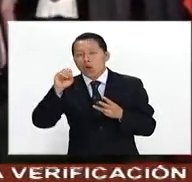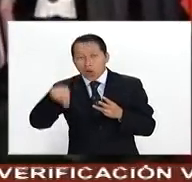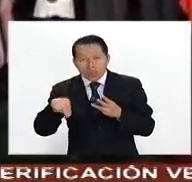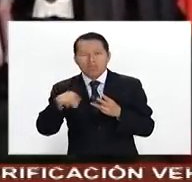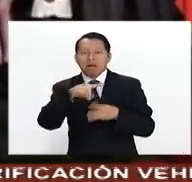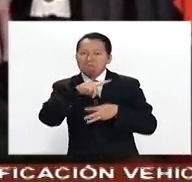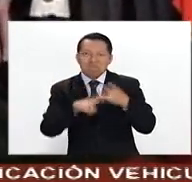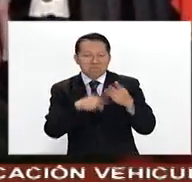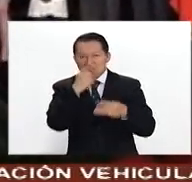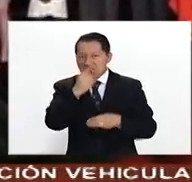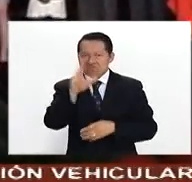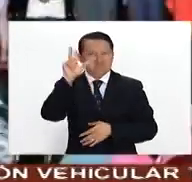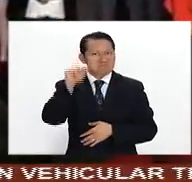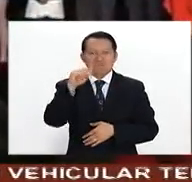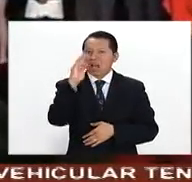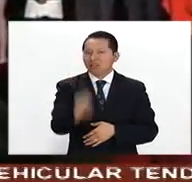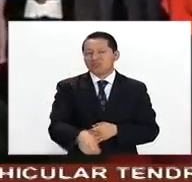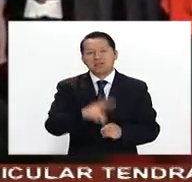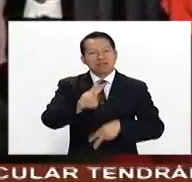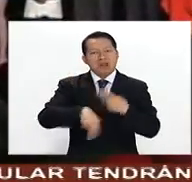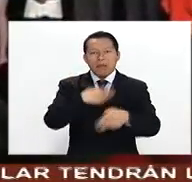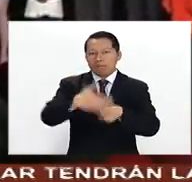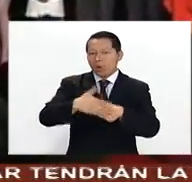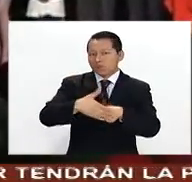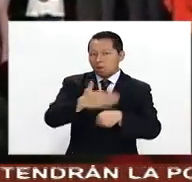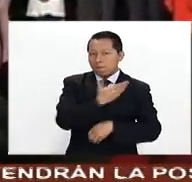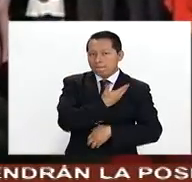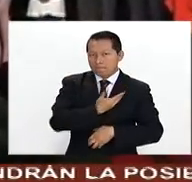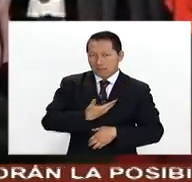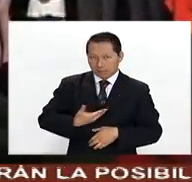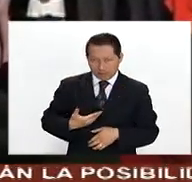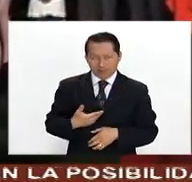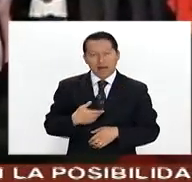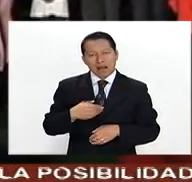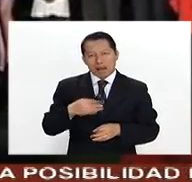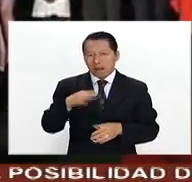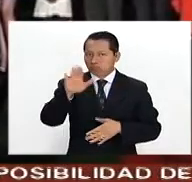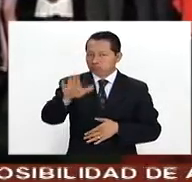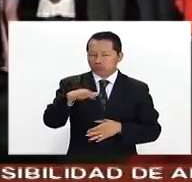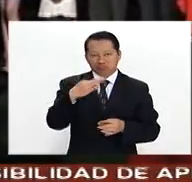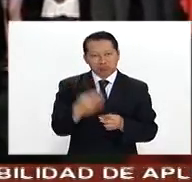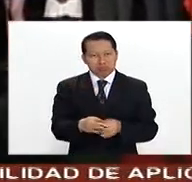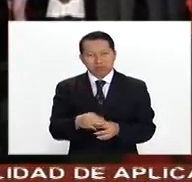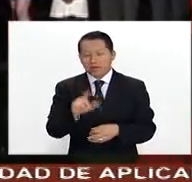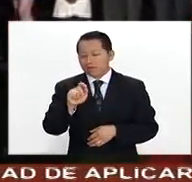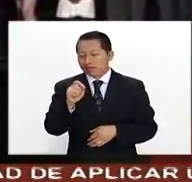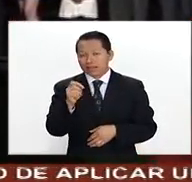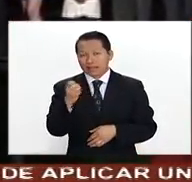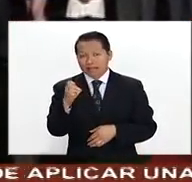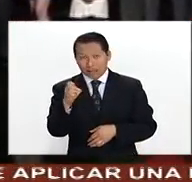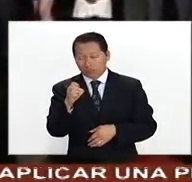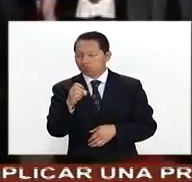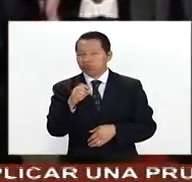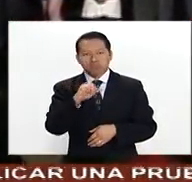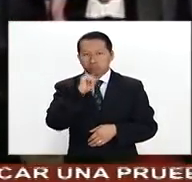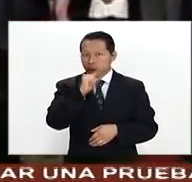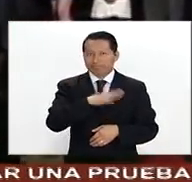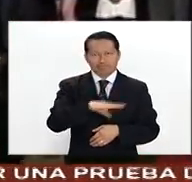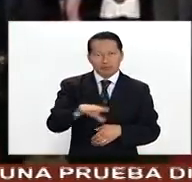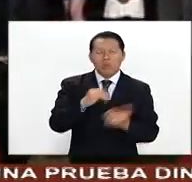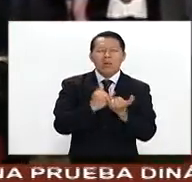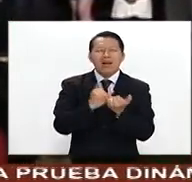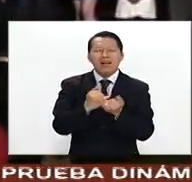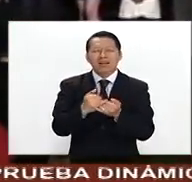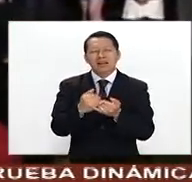de posesión de Donald Trump, que será el 20 de enero. Y esto contrasta en el caso de Barack Obama, que cuando él